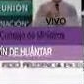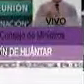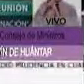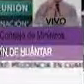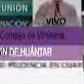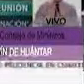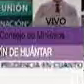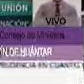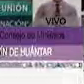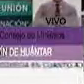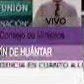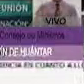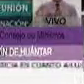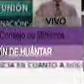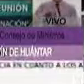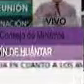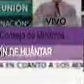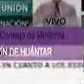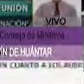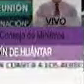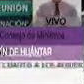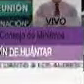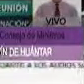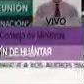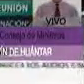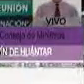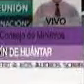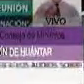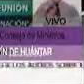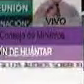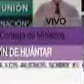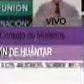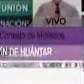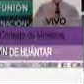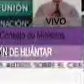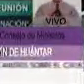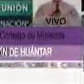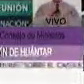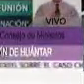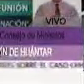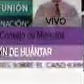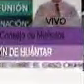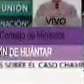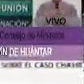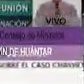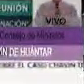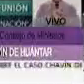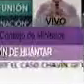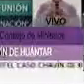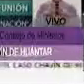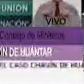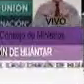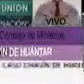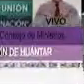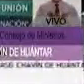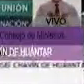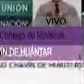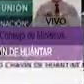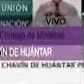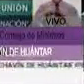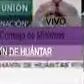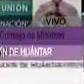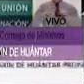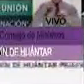menor, subalterna, frente a los intereses del Perú. Queremos recusar este tipo de actuaciones y que sigamos en el